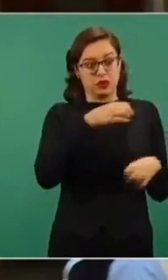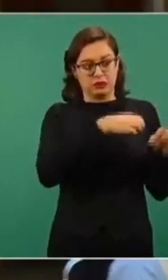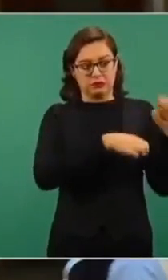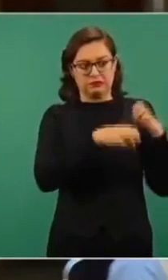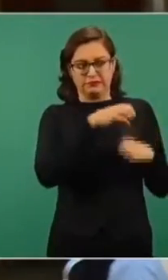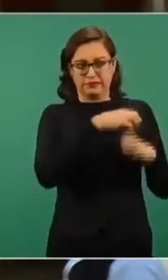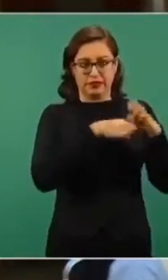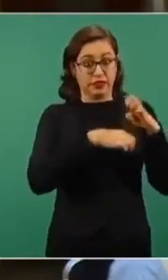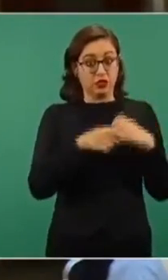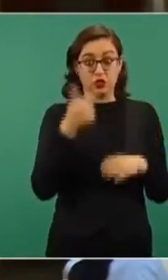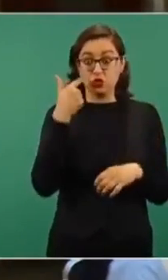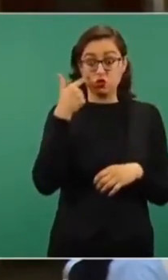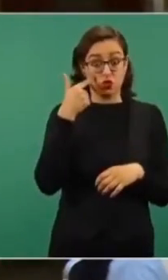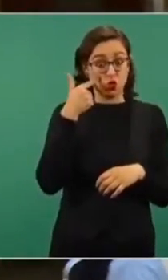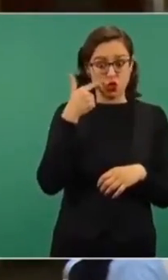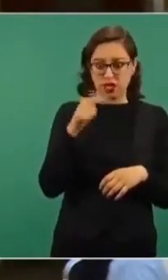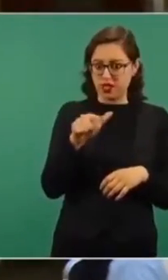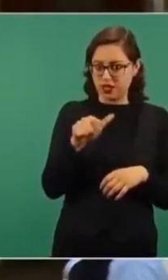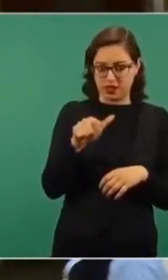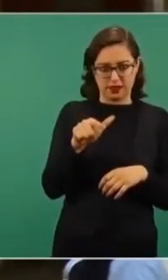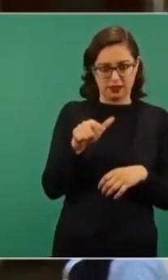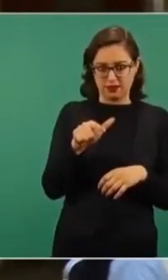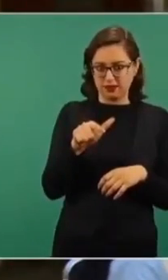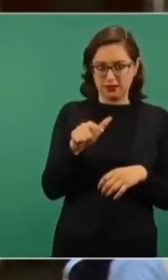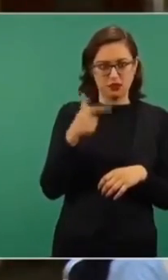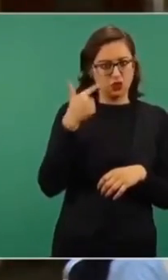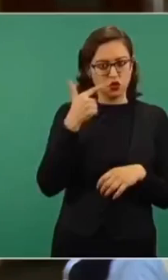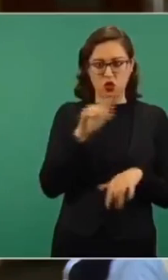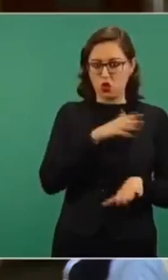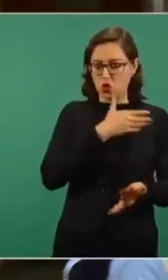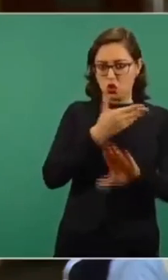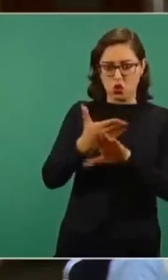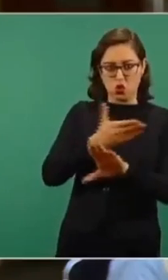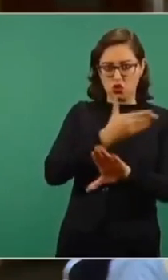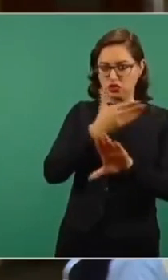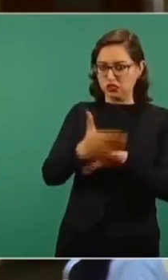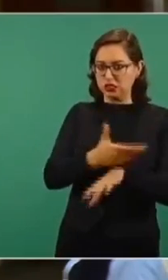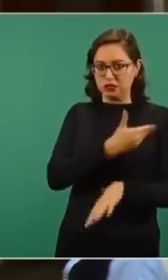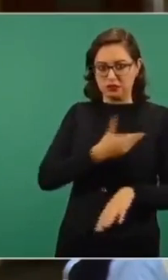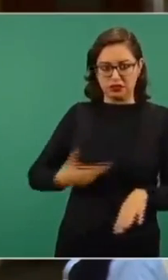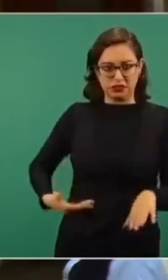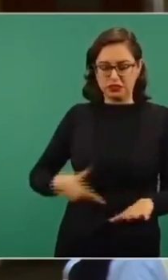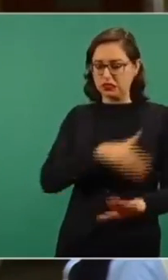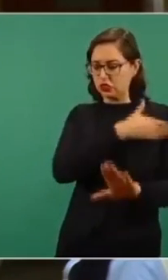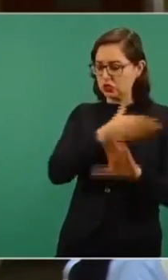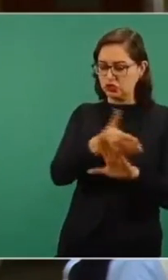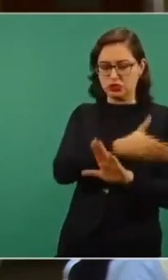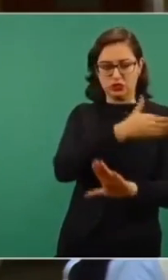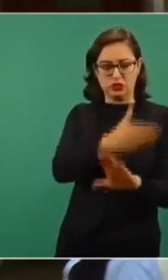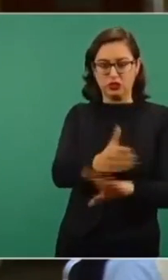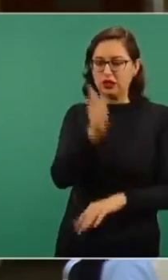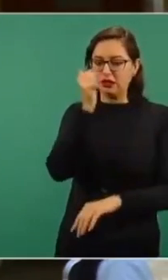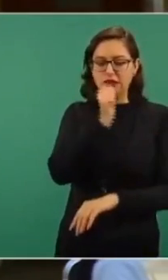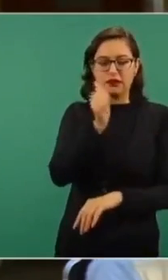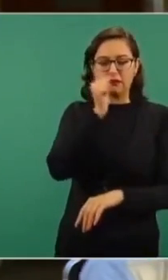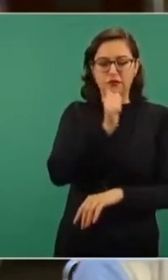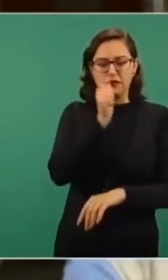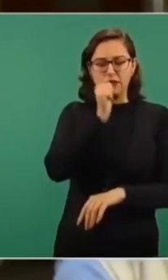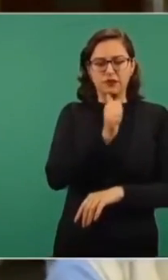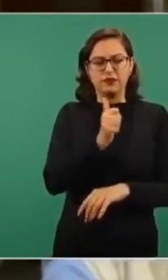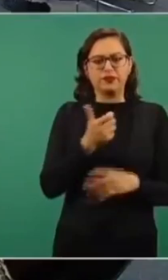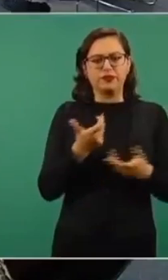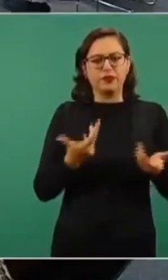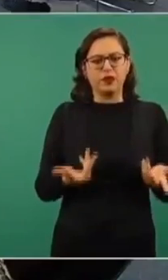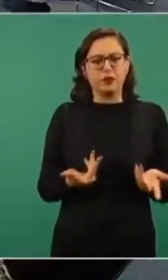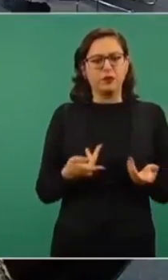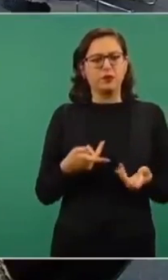esto y que luego le hacen una guerra ahí al gobierno del presidente López Obrador. ¿Cómo